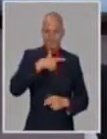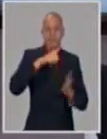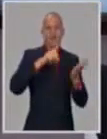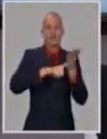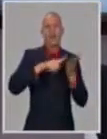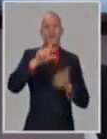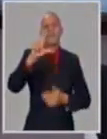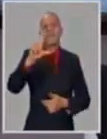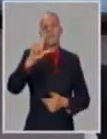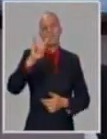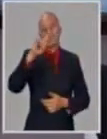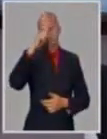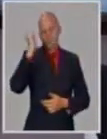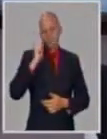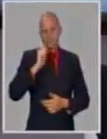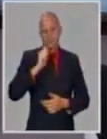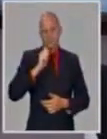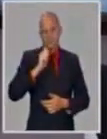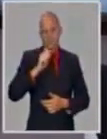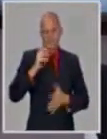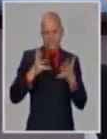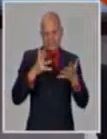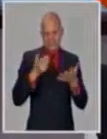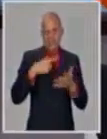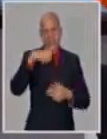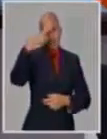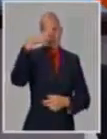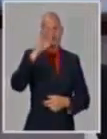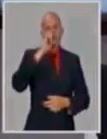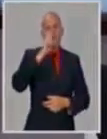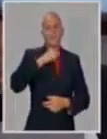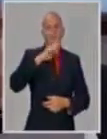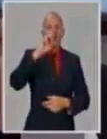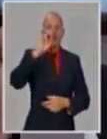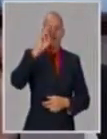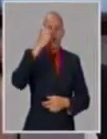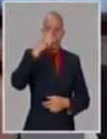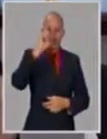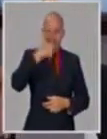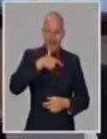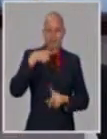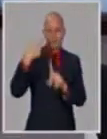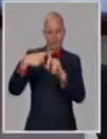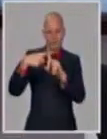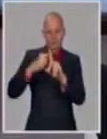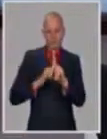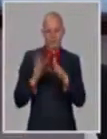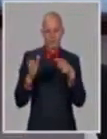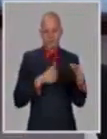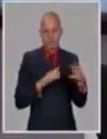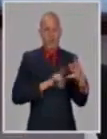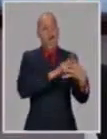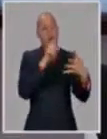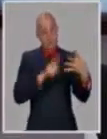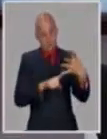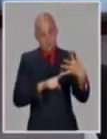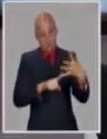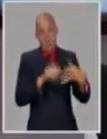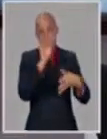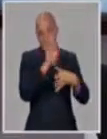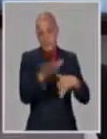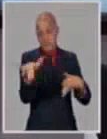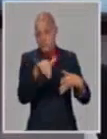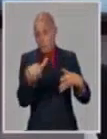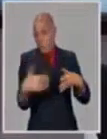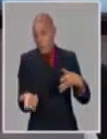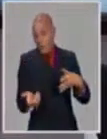sea, un estudio que estas vacunas las estamos usando en la reactivación, tanto en pacientes convalecientes, también lo tenemos pensado